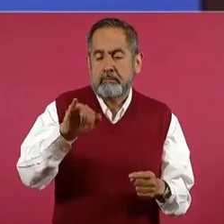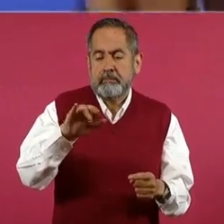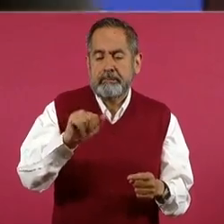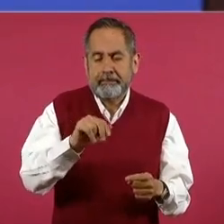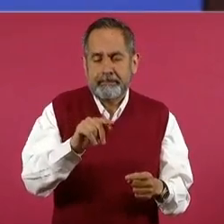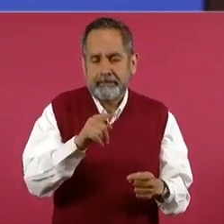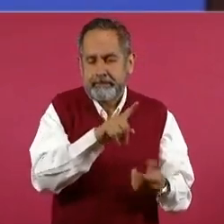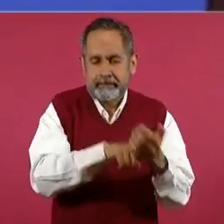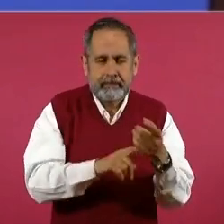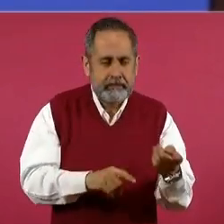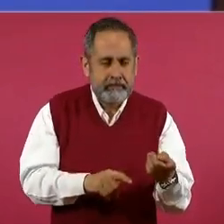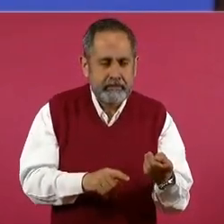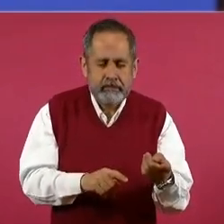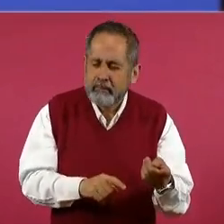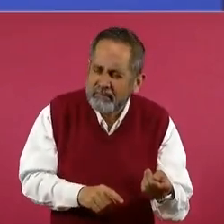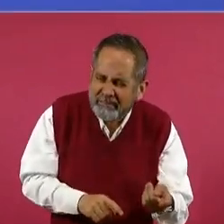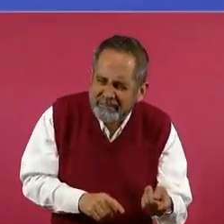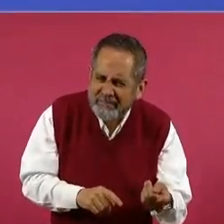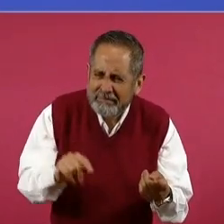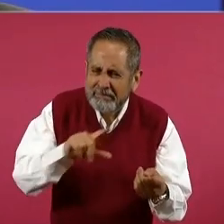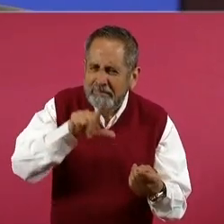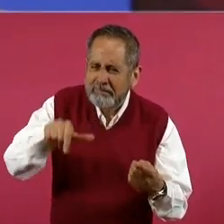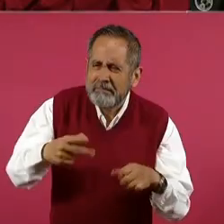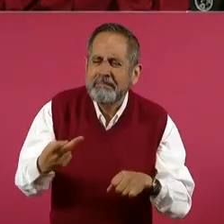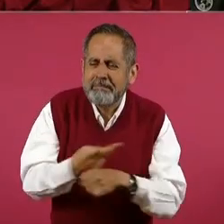Y luego terminan los Moreira